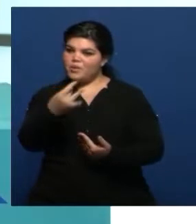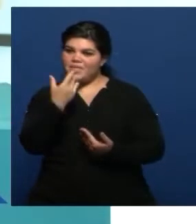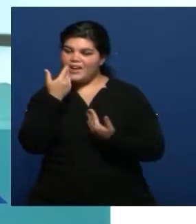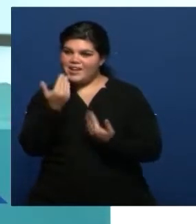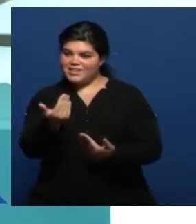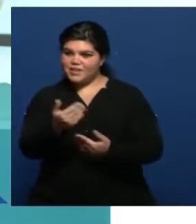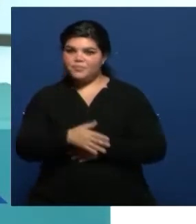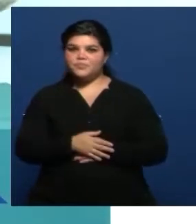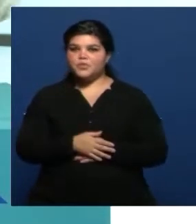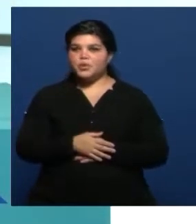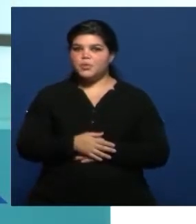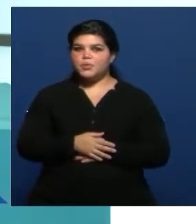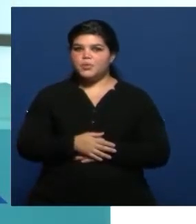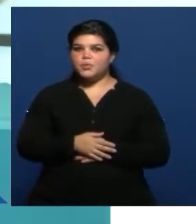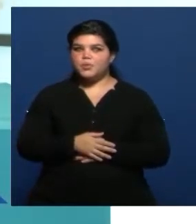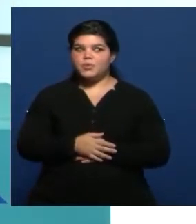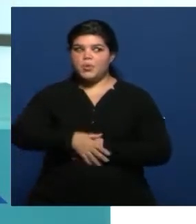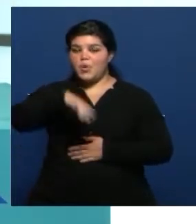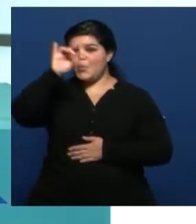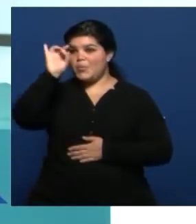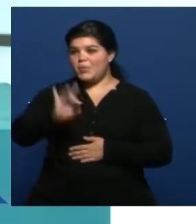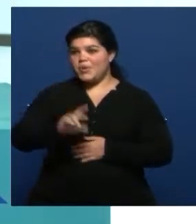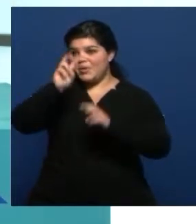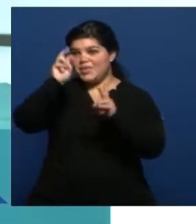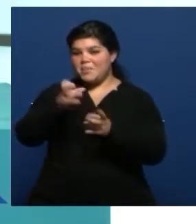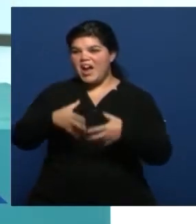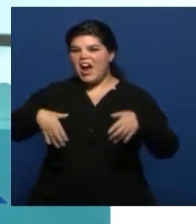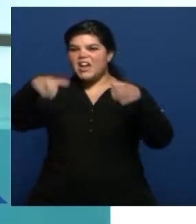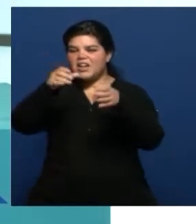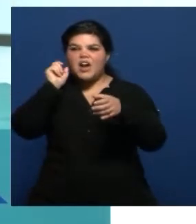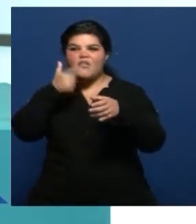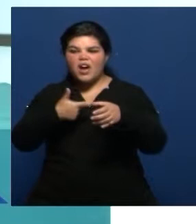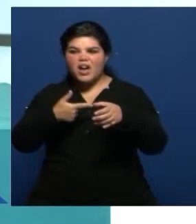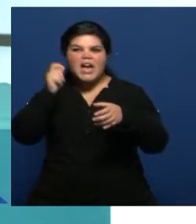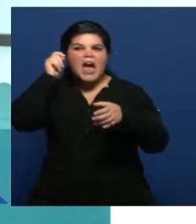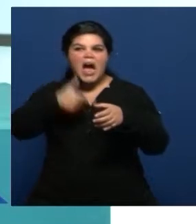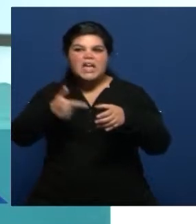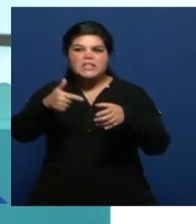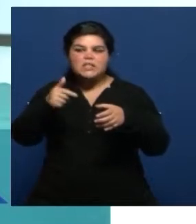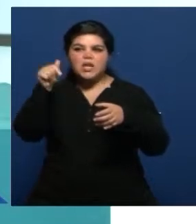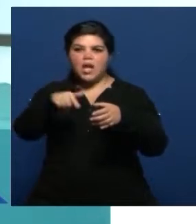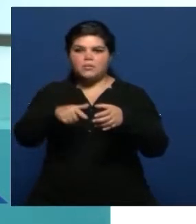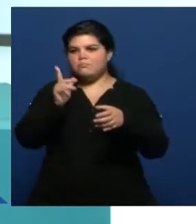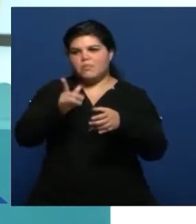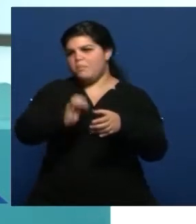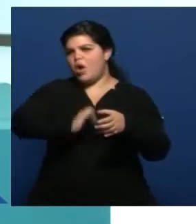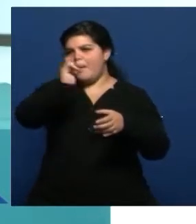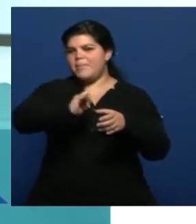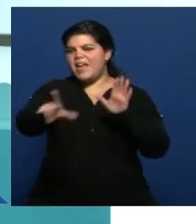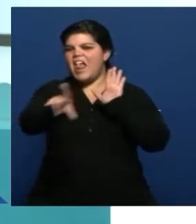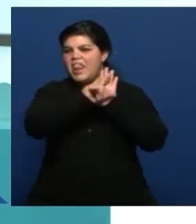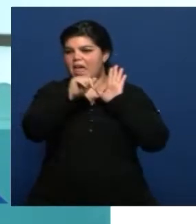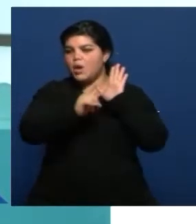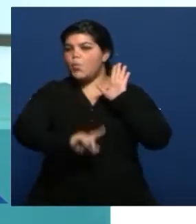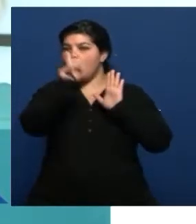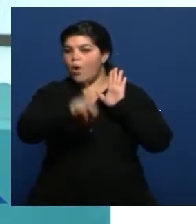Por favor. Lo único es que este tema de la garrafa, más allá de lo que vayamos a explicar desde el punto de vista legal, hoy